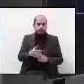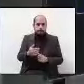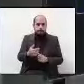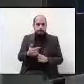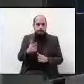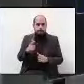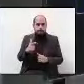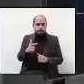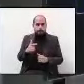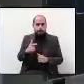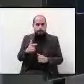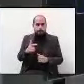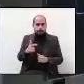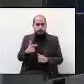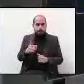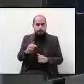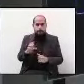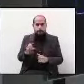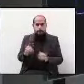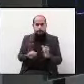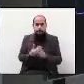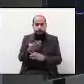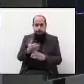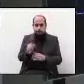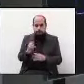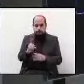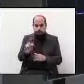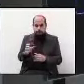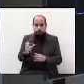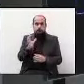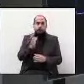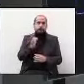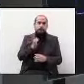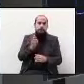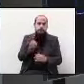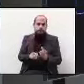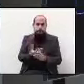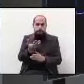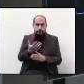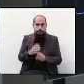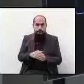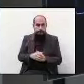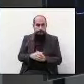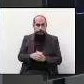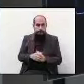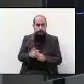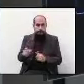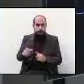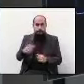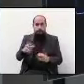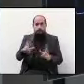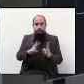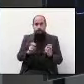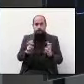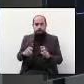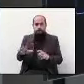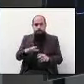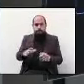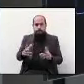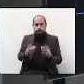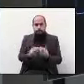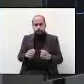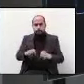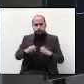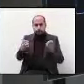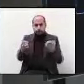armendi es con respecto a la nueva sede del Congreso el nuevo congreso estará ubicado en la zona histórica de Los Fuertes junto al estadio olímpico